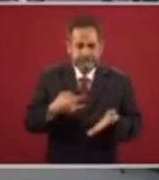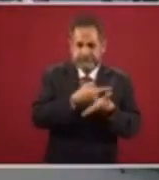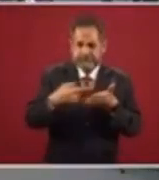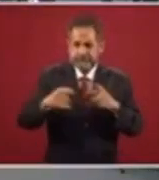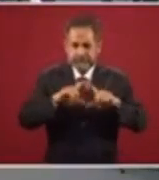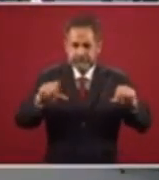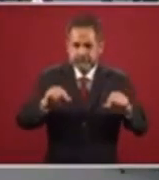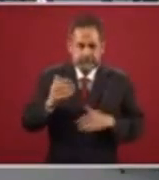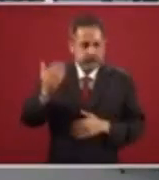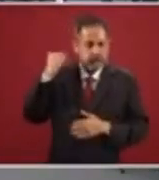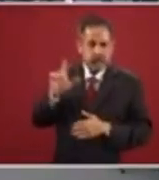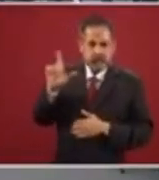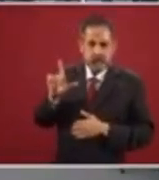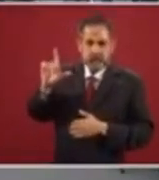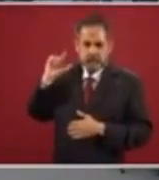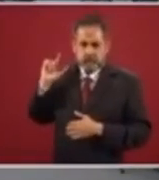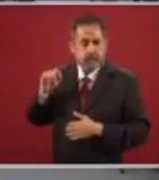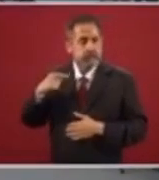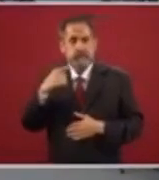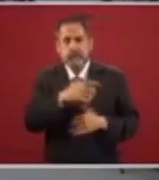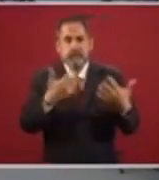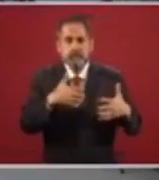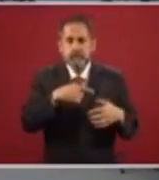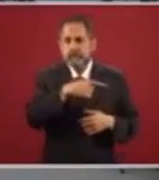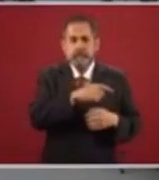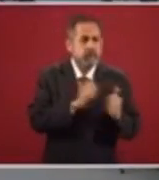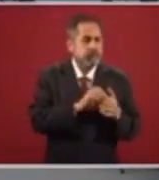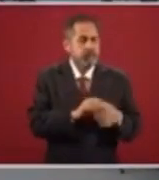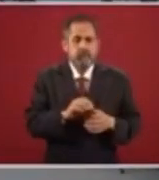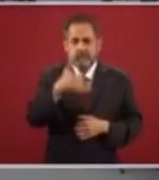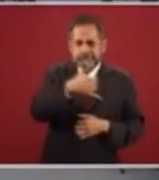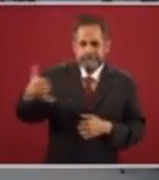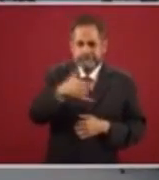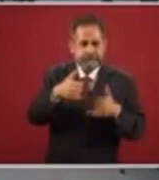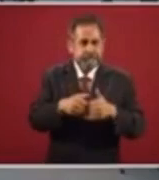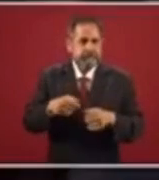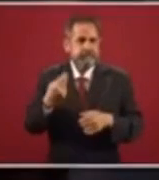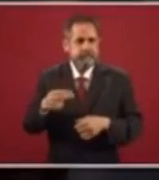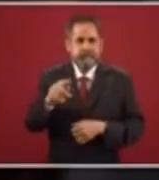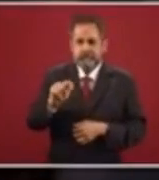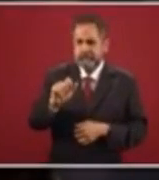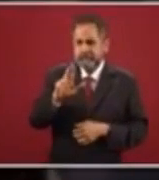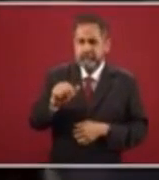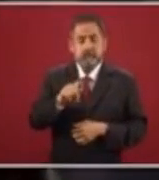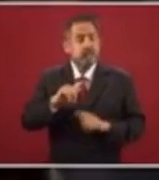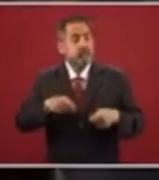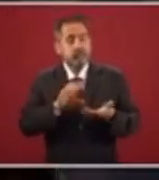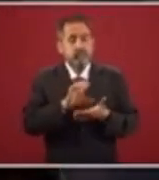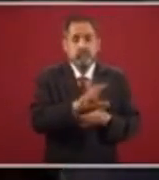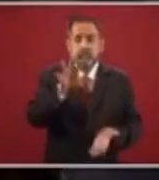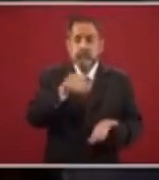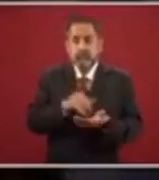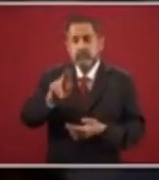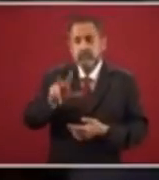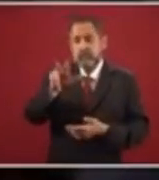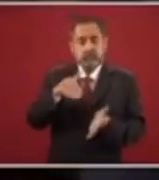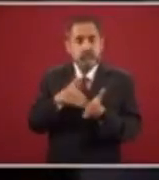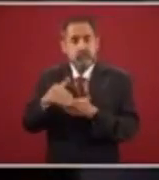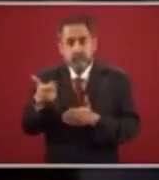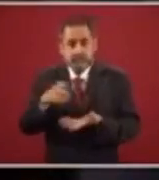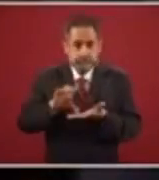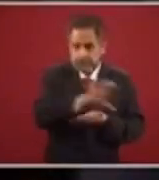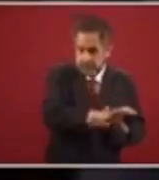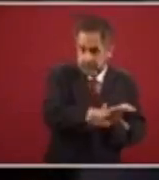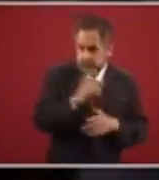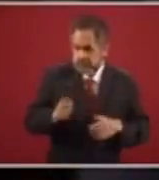al cheque que presentó el pasado lunes. La empresa que estuvo colaborando con Infonavit, Telra, en realidad recibió un total de 5.088 millones de